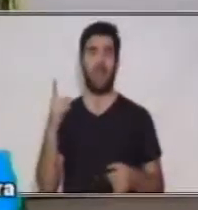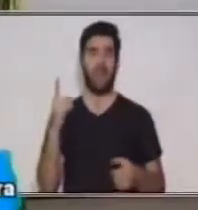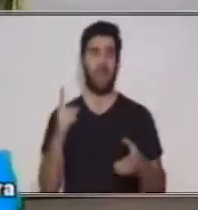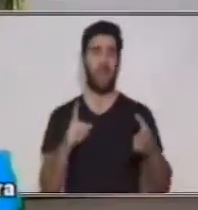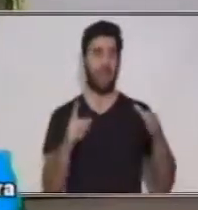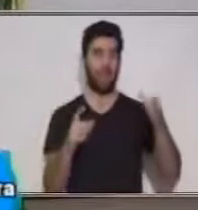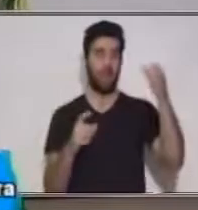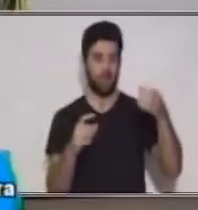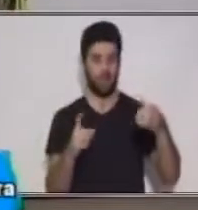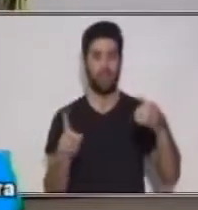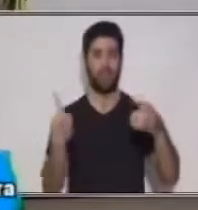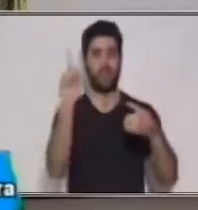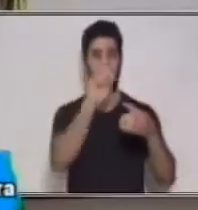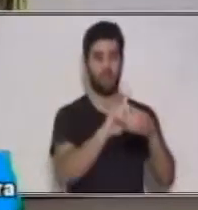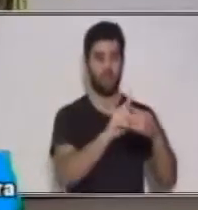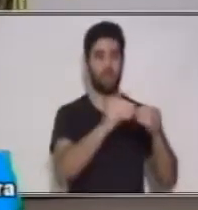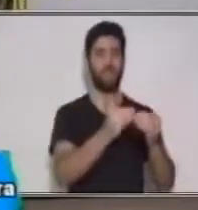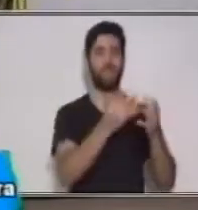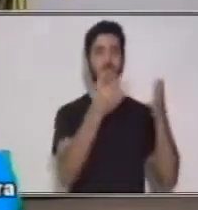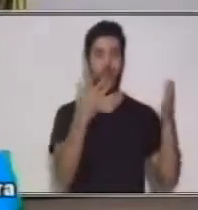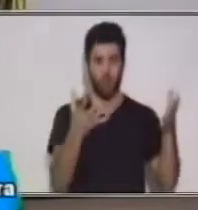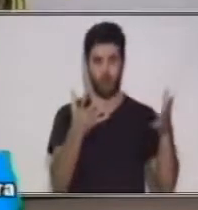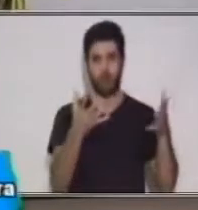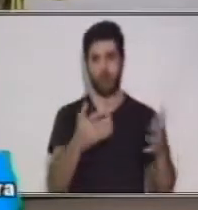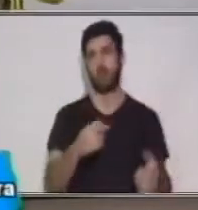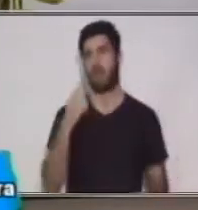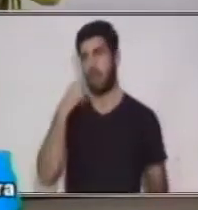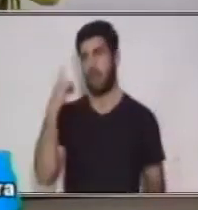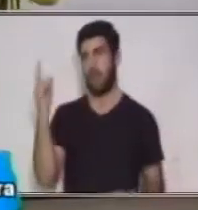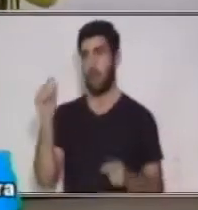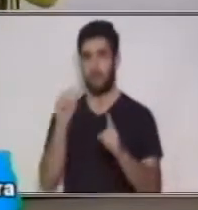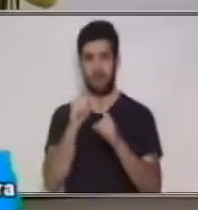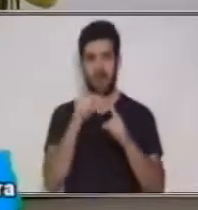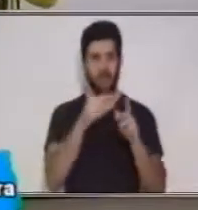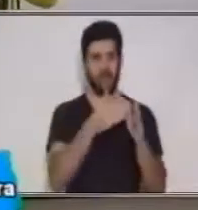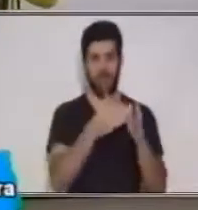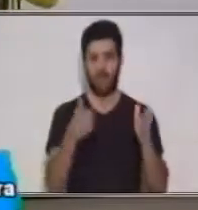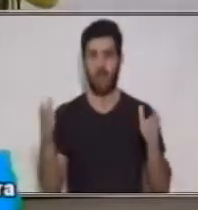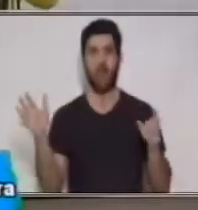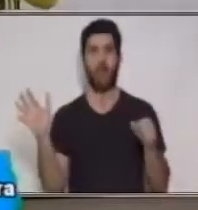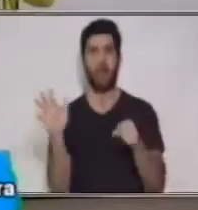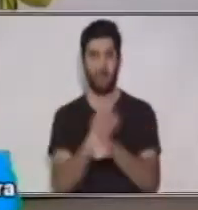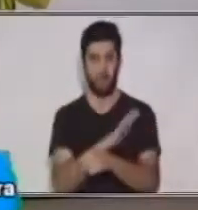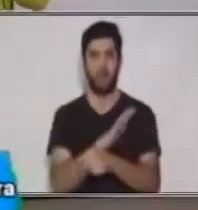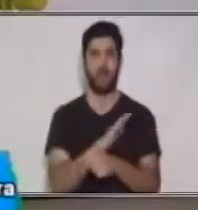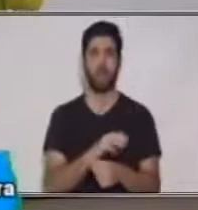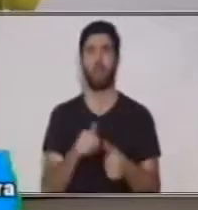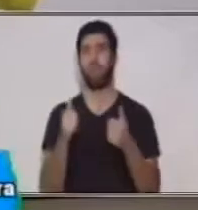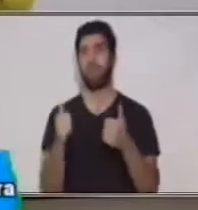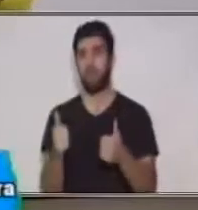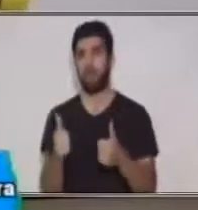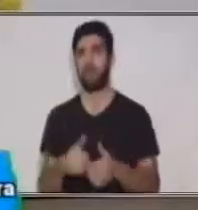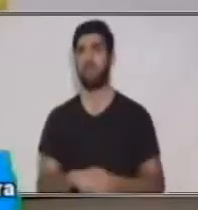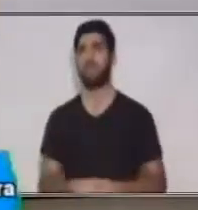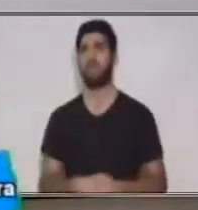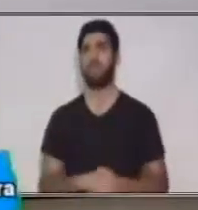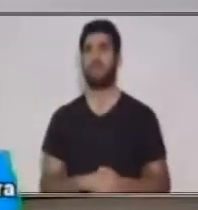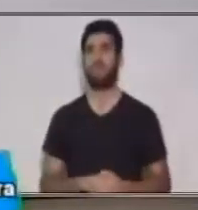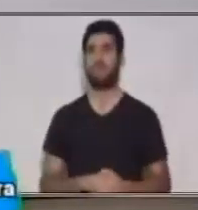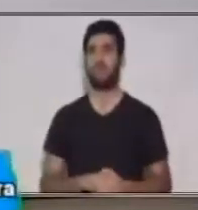Portaflorero. Miren, y es una sola palabra, ¿verdad? ¿Se recuerdan que eso era lo que trabajamos? Muy bien.